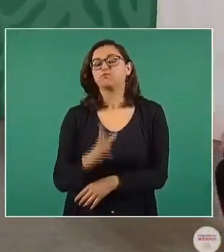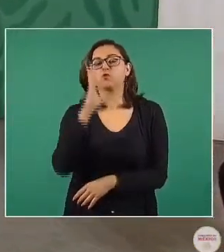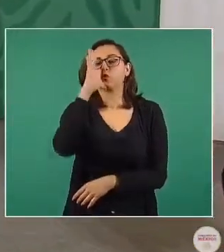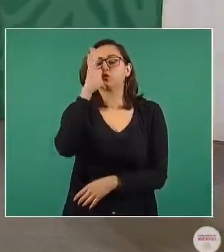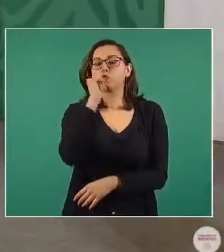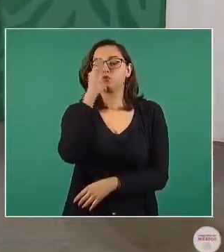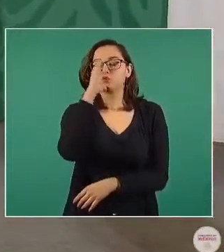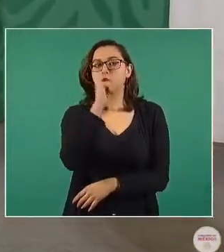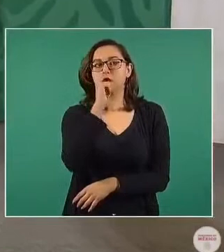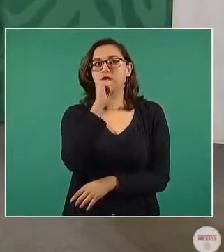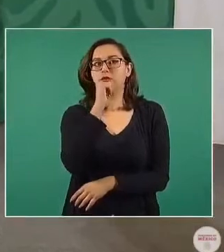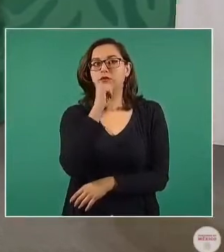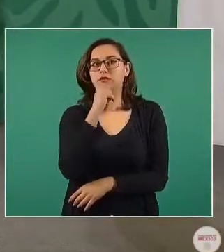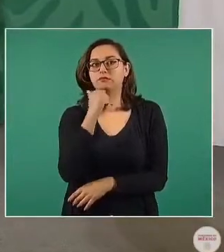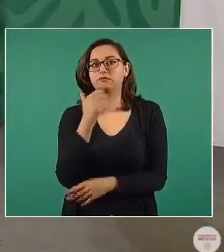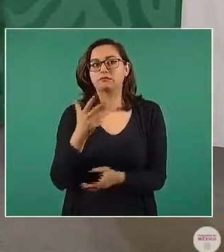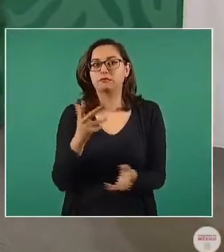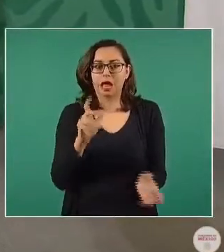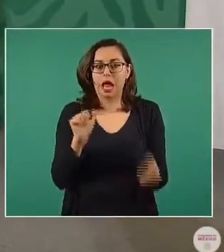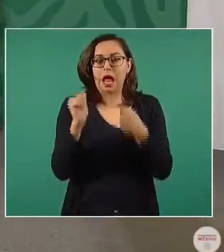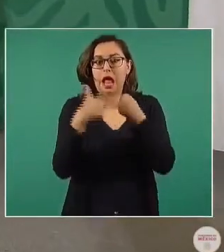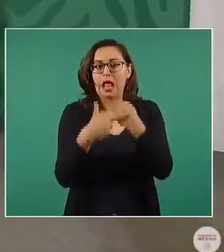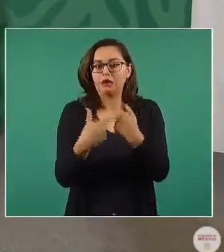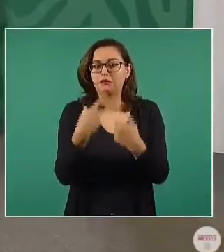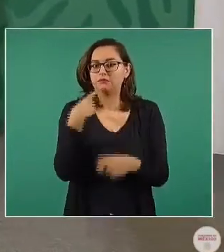puedo emitir